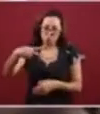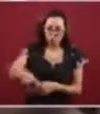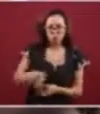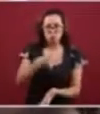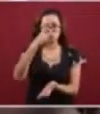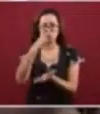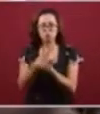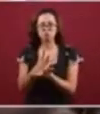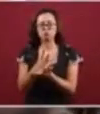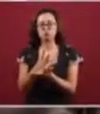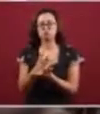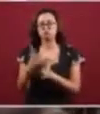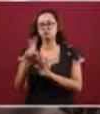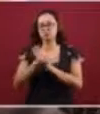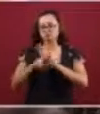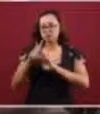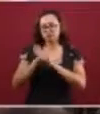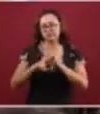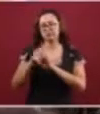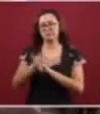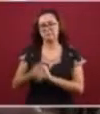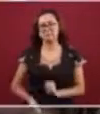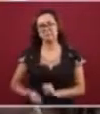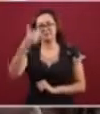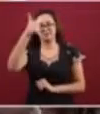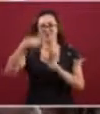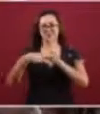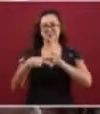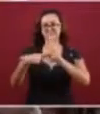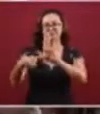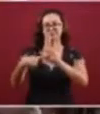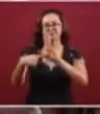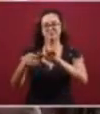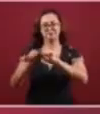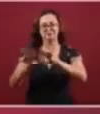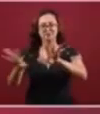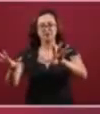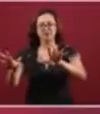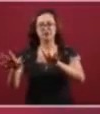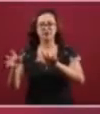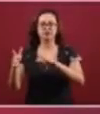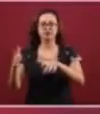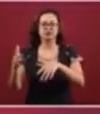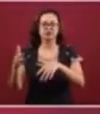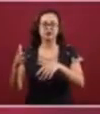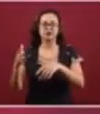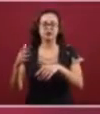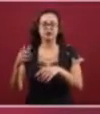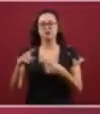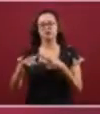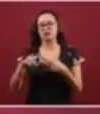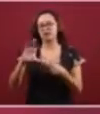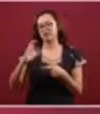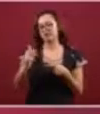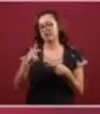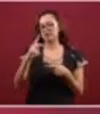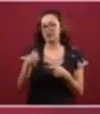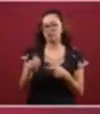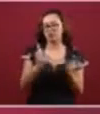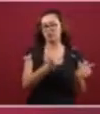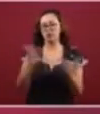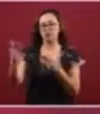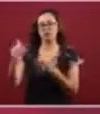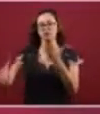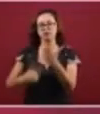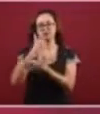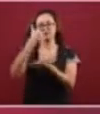dado ahora con los videos inéditos que hemos transmitido sobre el traslado del Chapo a Ciudad